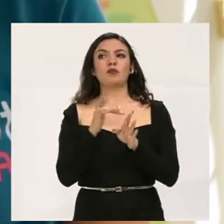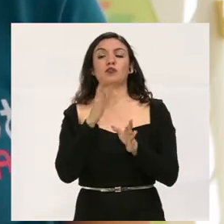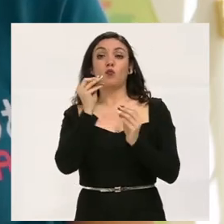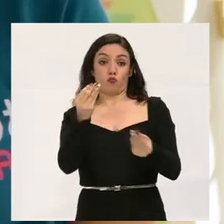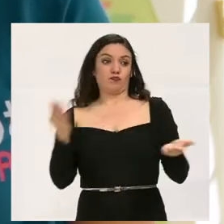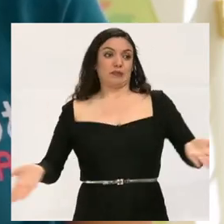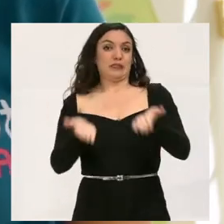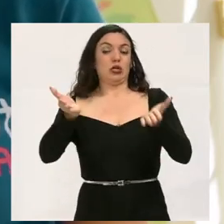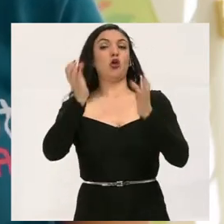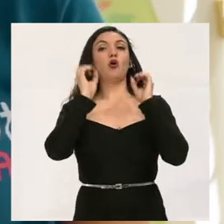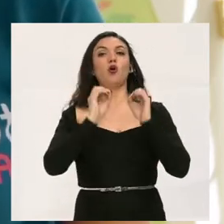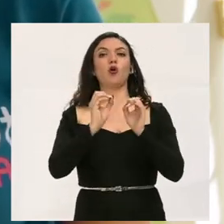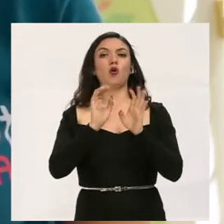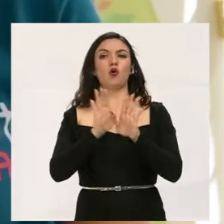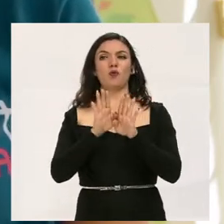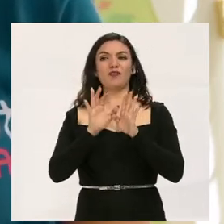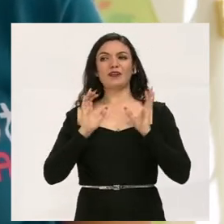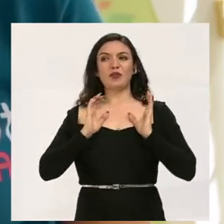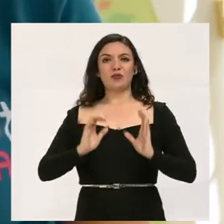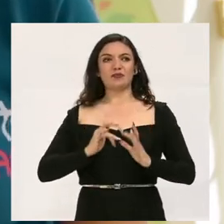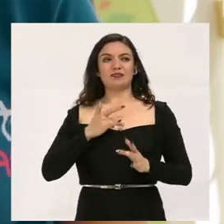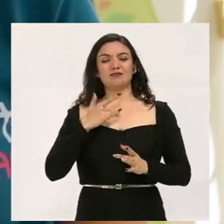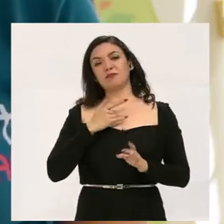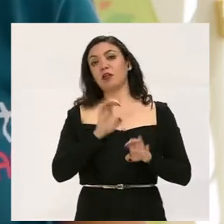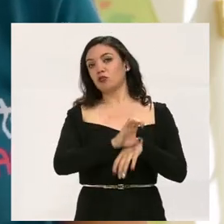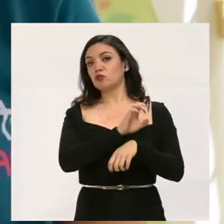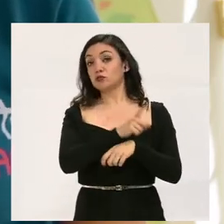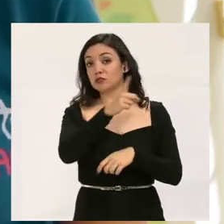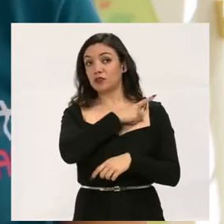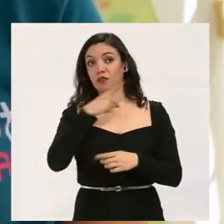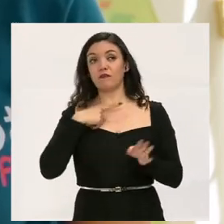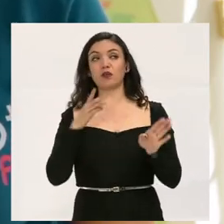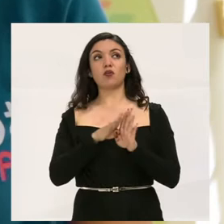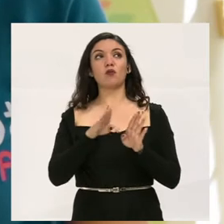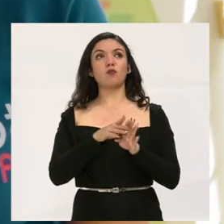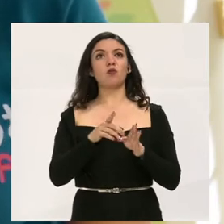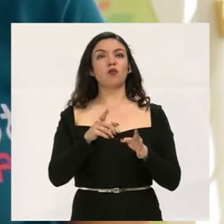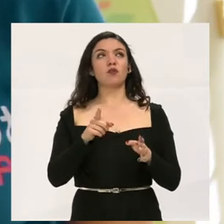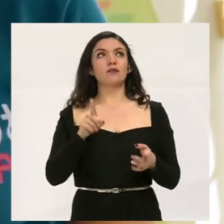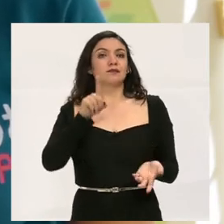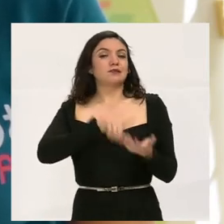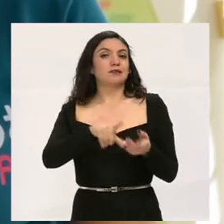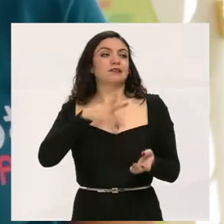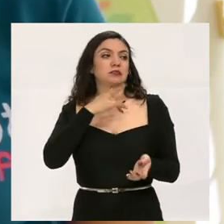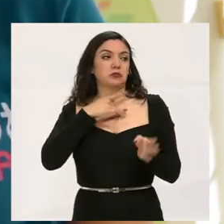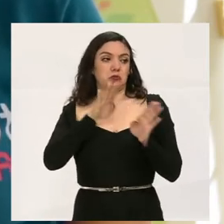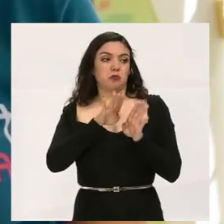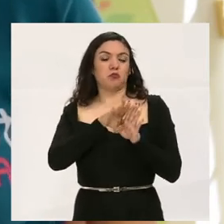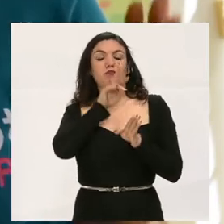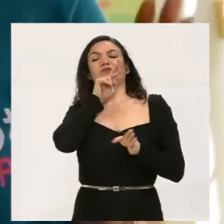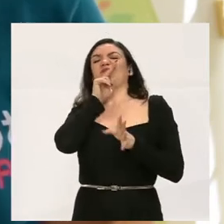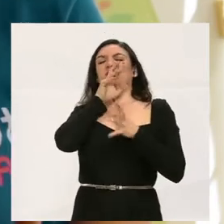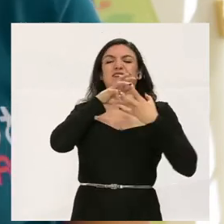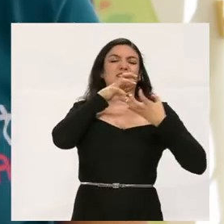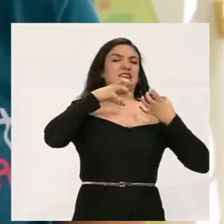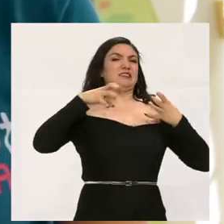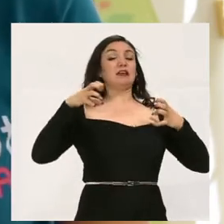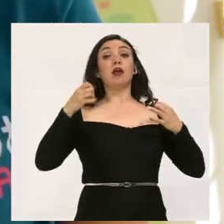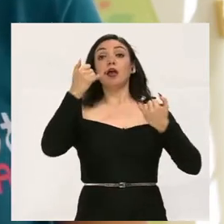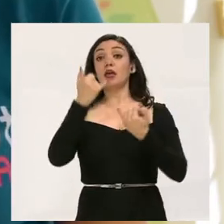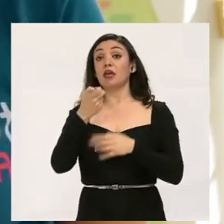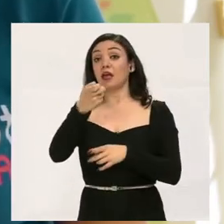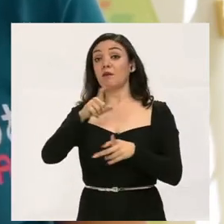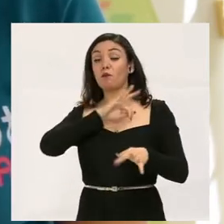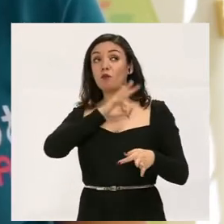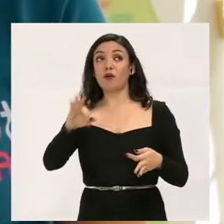poco sobre estimulados en cuestión sensorial y entonces empieza como una crisis en ellos por